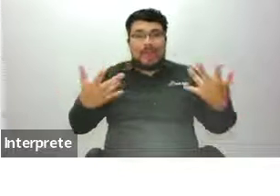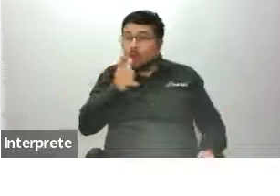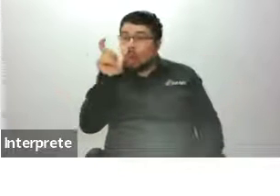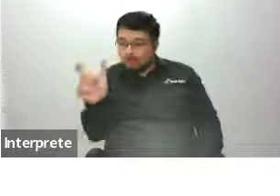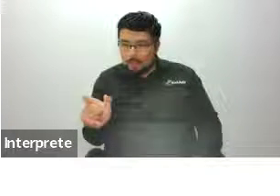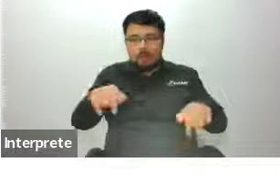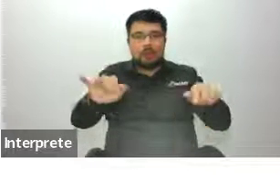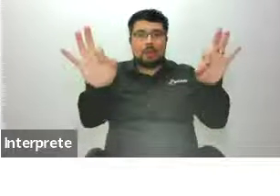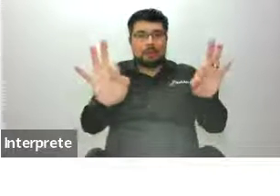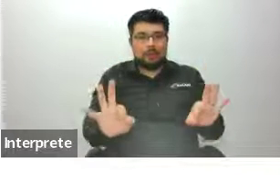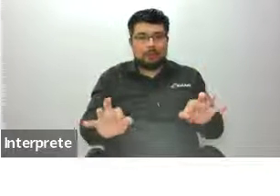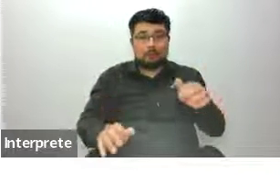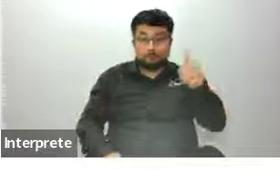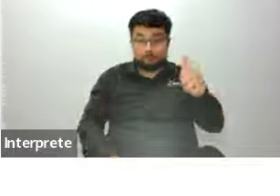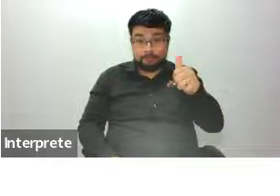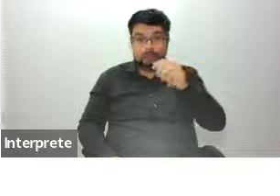Um,